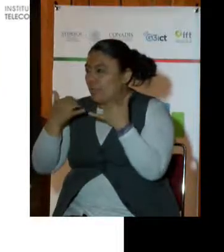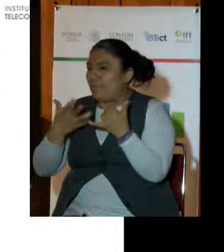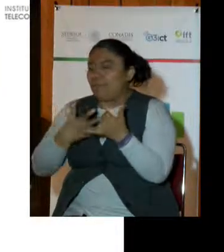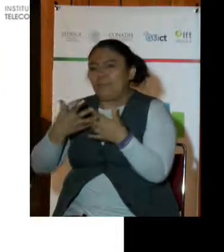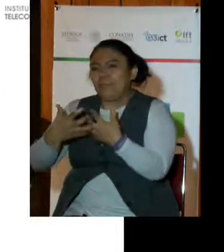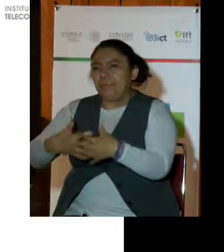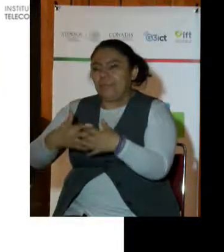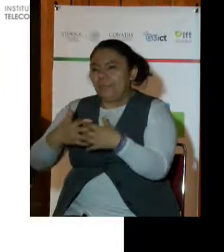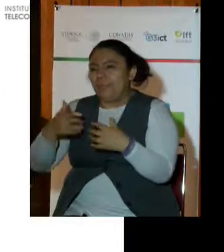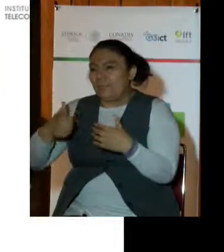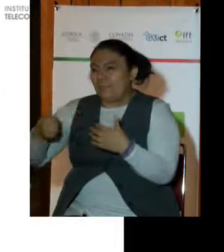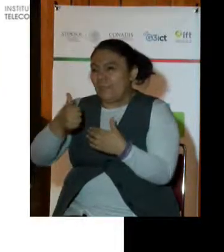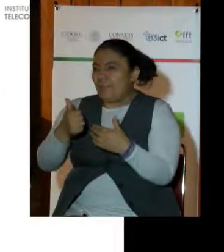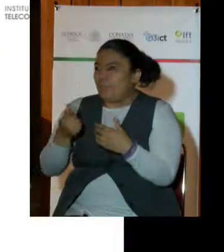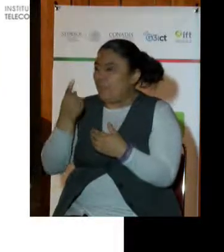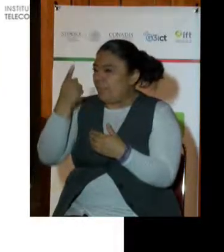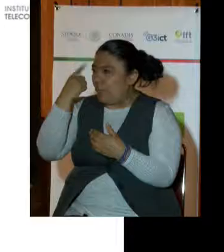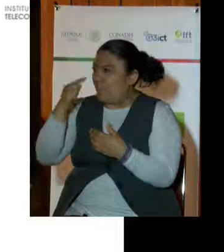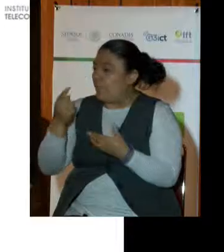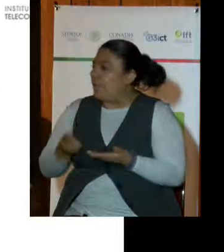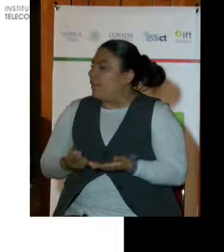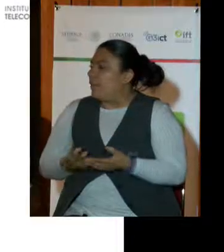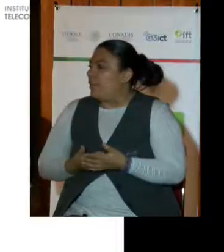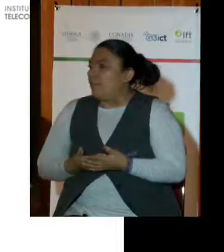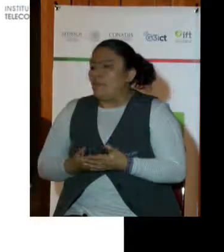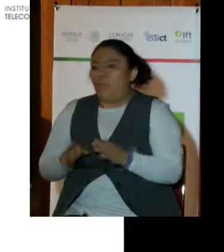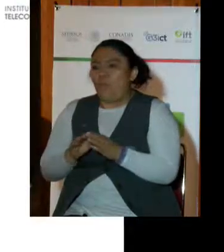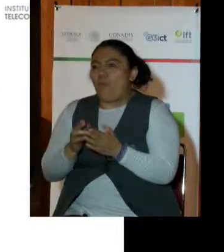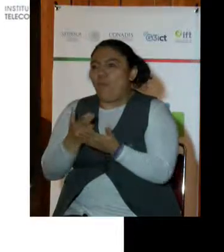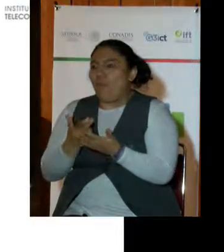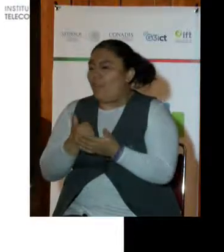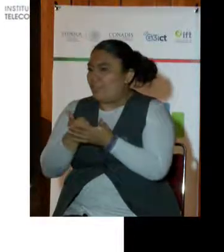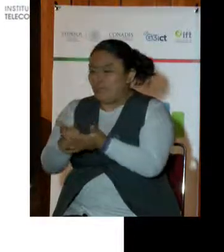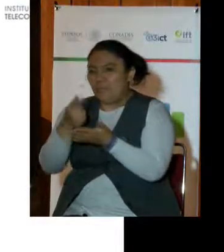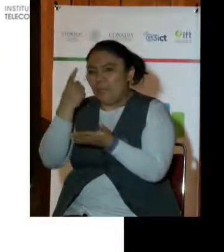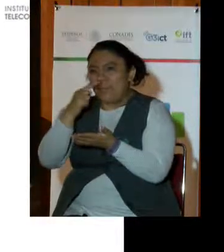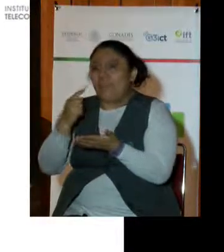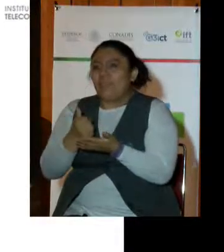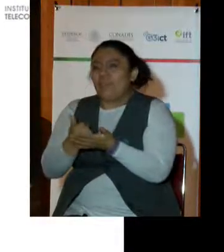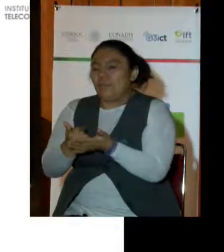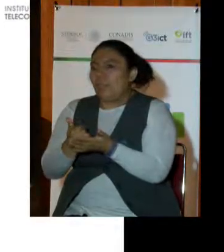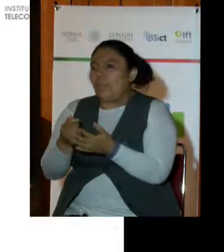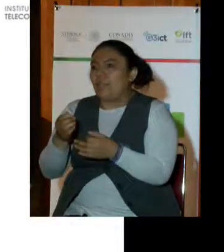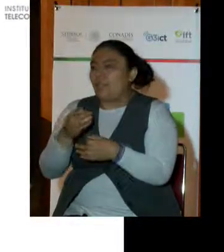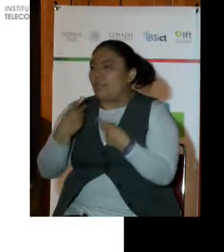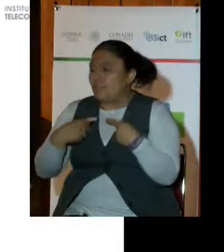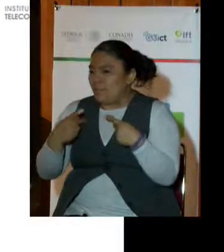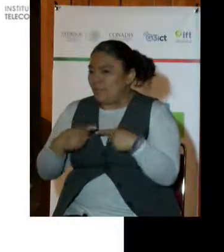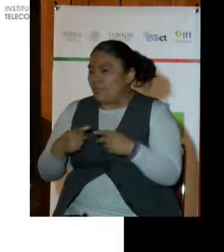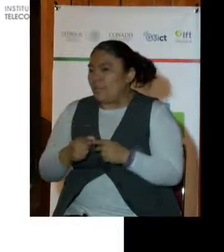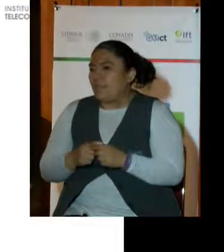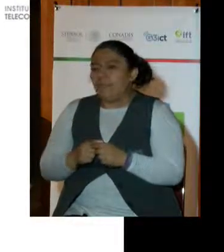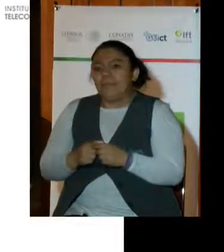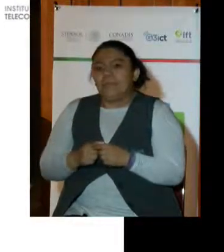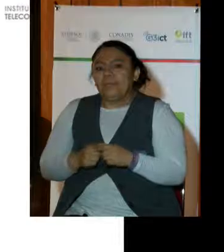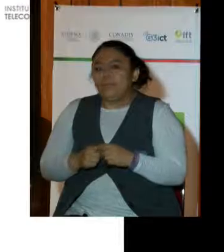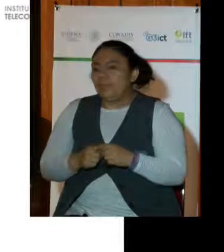cada uno para, como herramientas para ayudar a las personas con